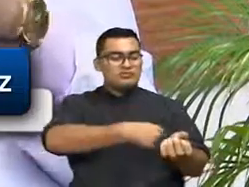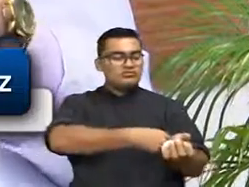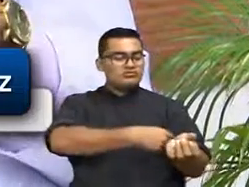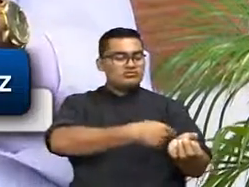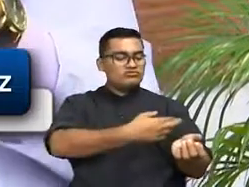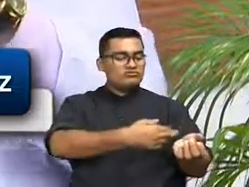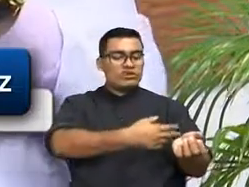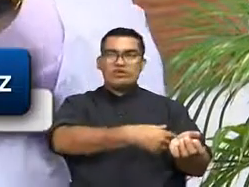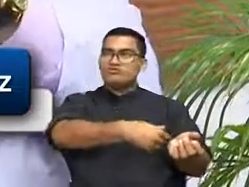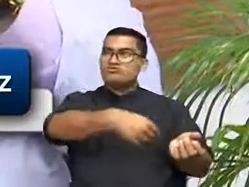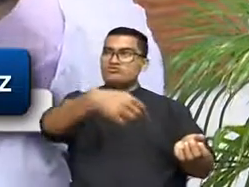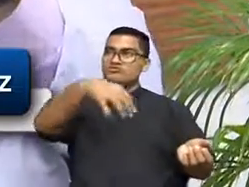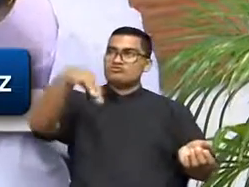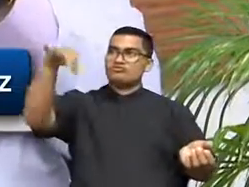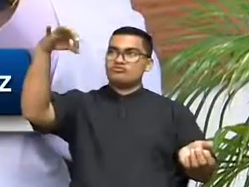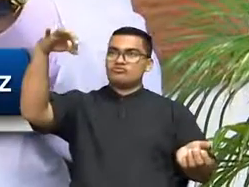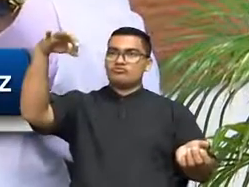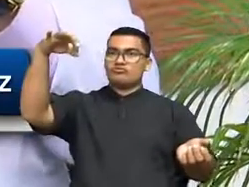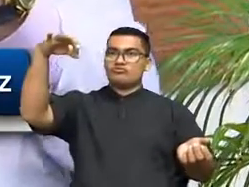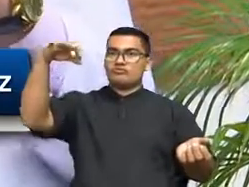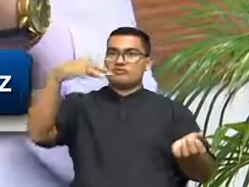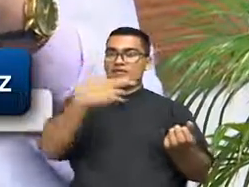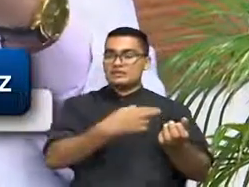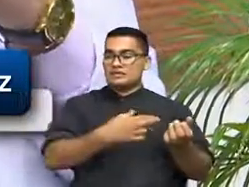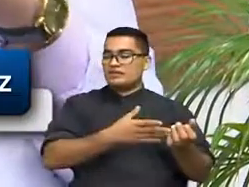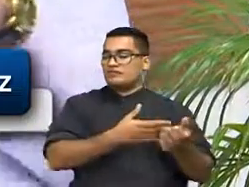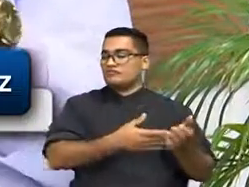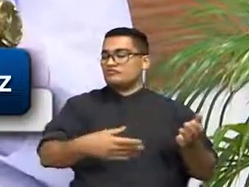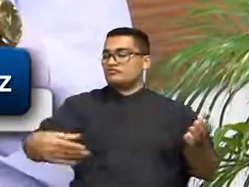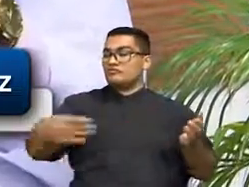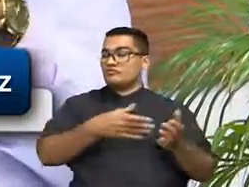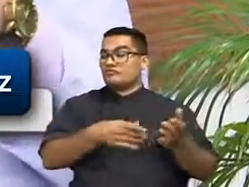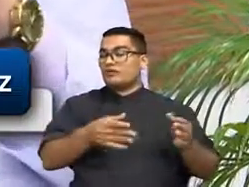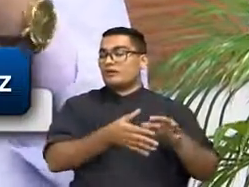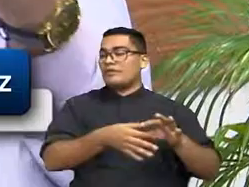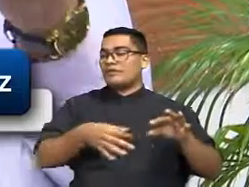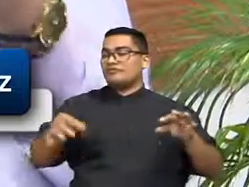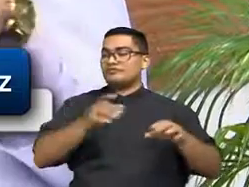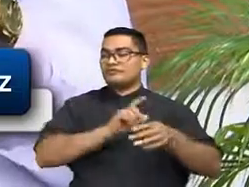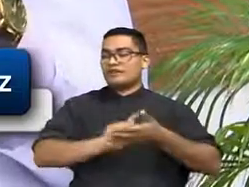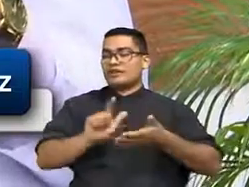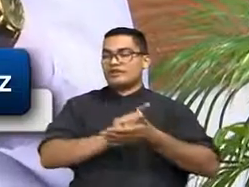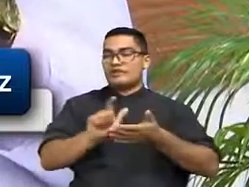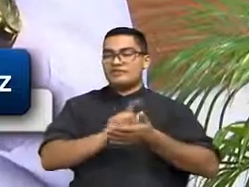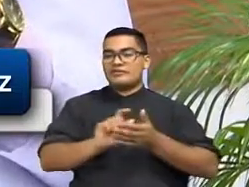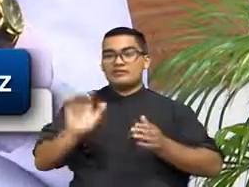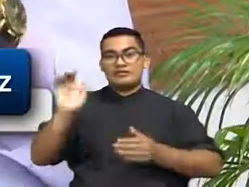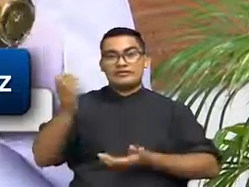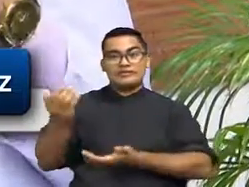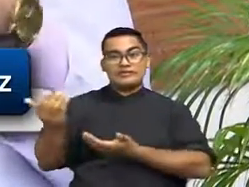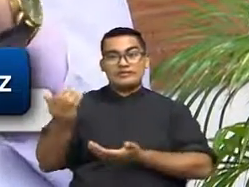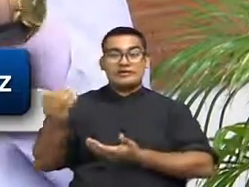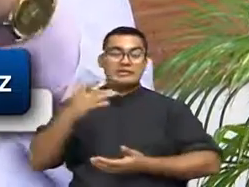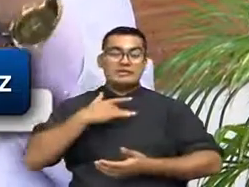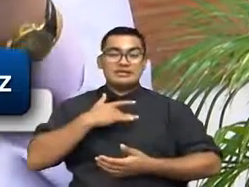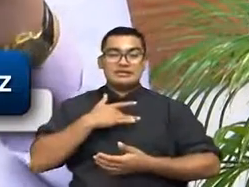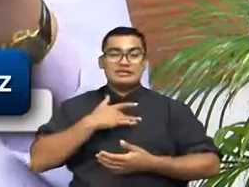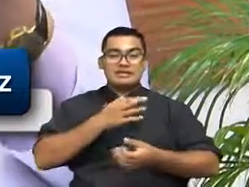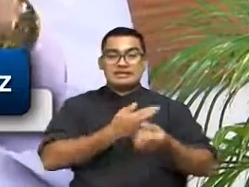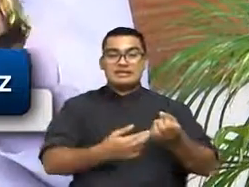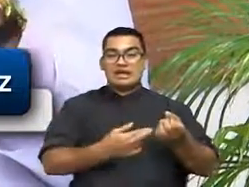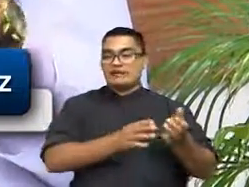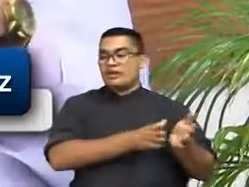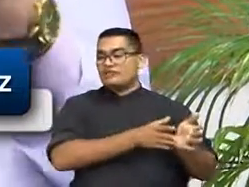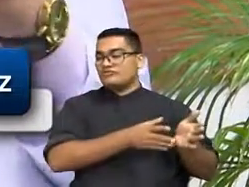saber que un niño, la anemia es tan severa, que puede tener niveles bajos de hemoglobina que necesite o amerite transfusiones